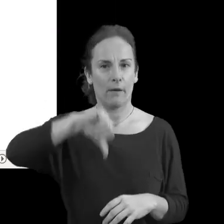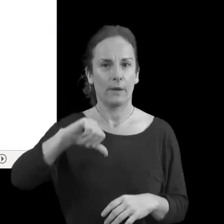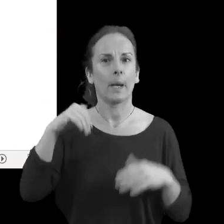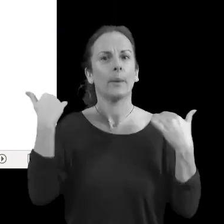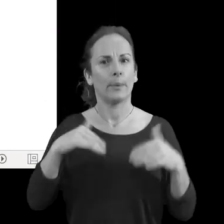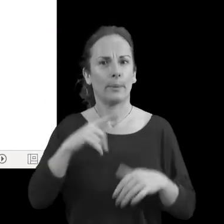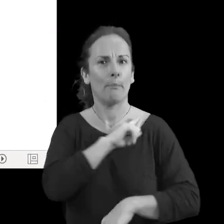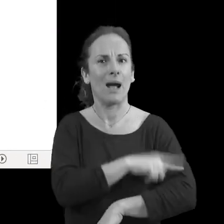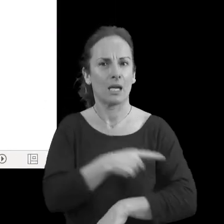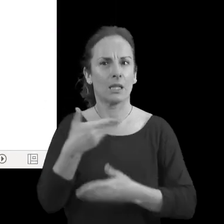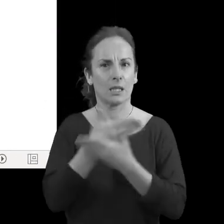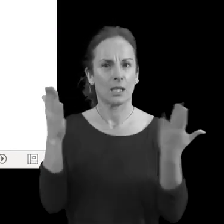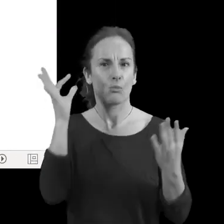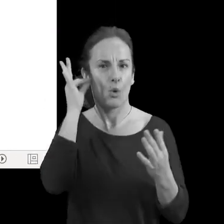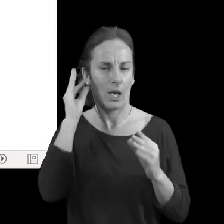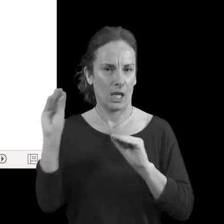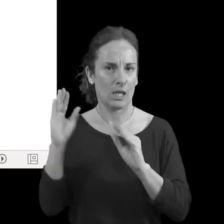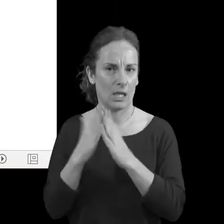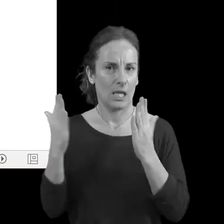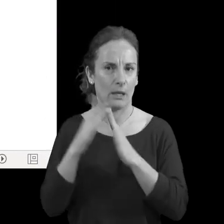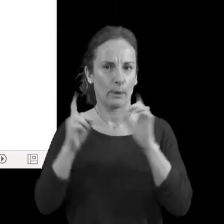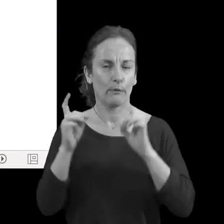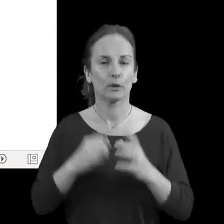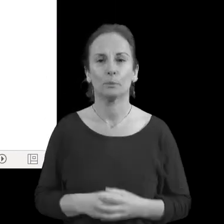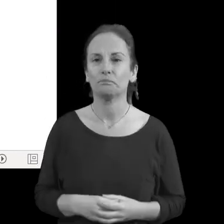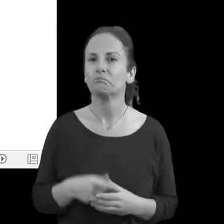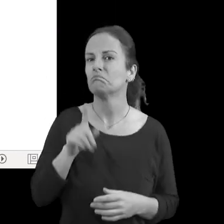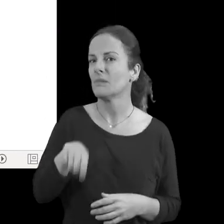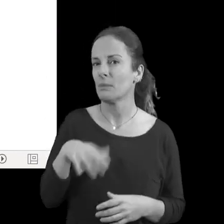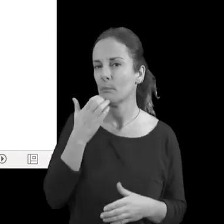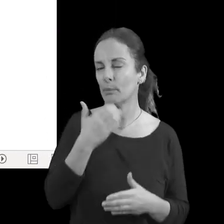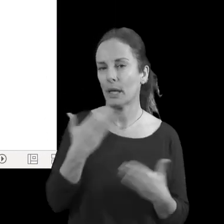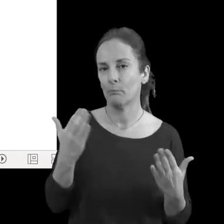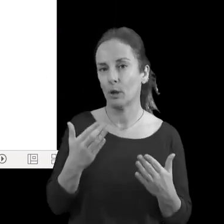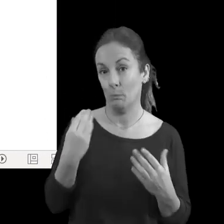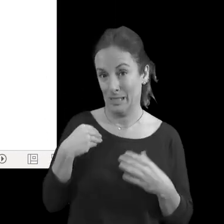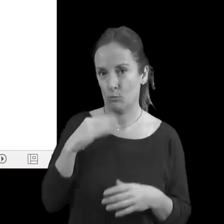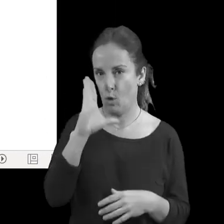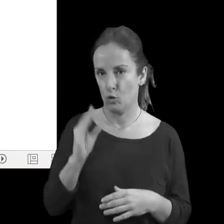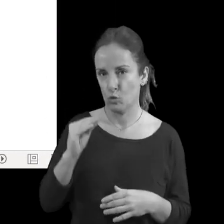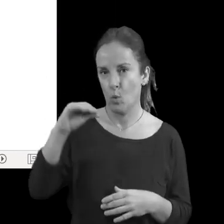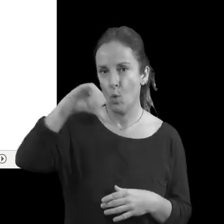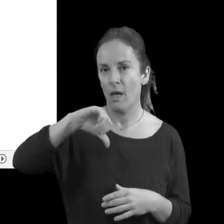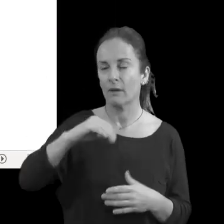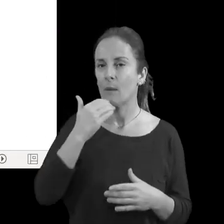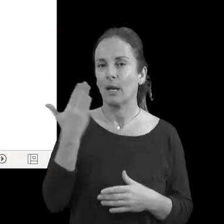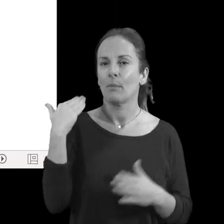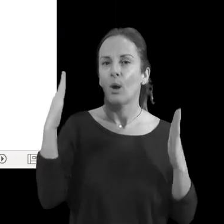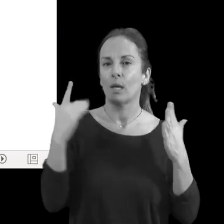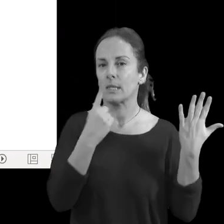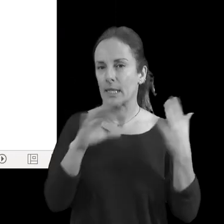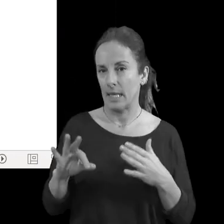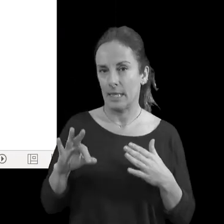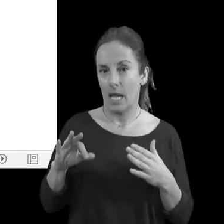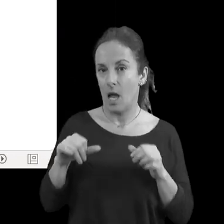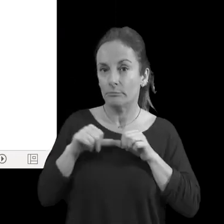de... Bueno, de las diferencias entre lesbianas, podríamos seguir analizando, por ejemplo, diferentes representaciones desde los 70 en adelante, por ejemplo,